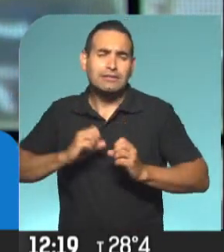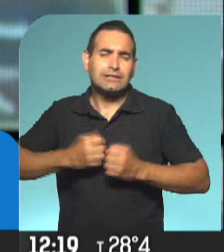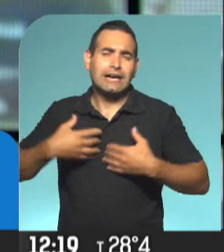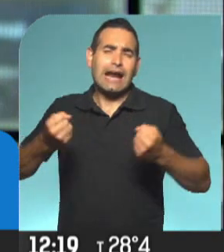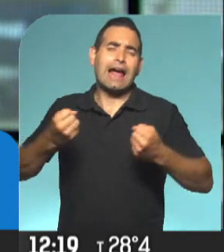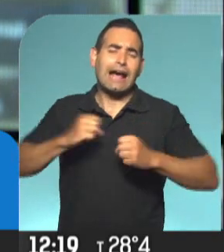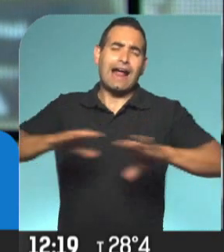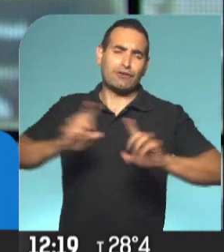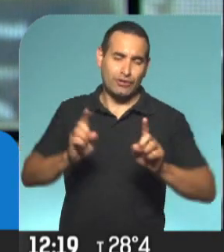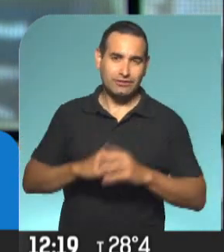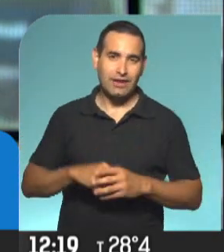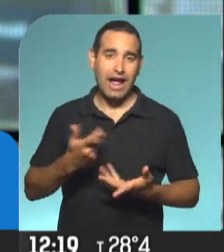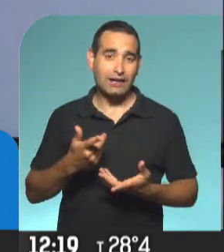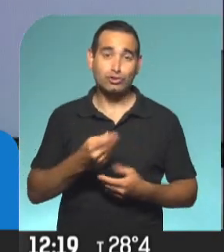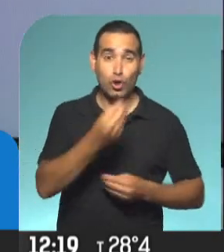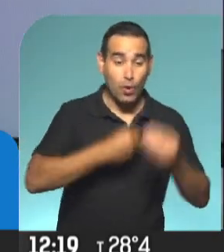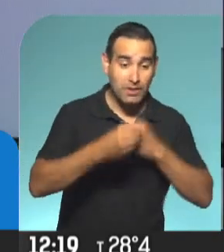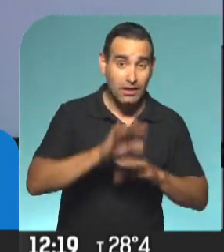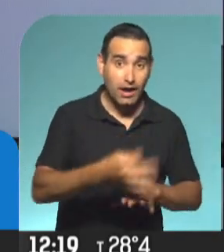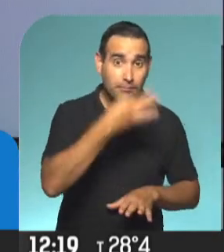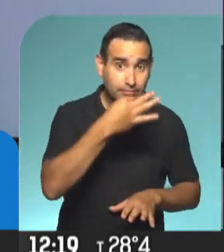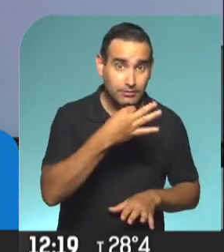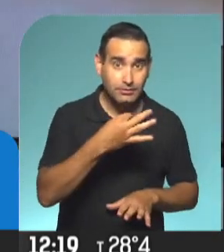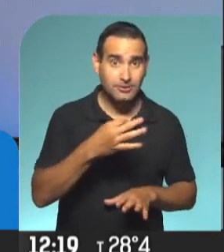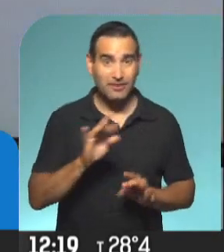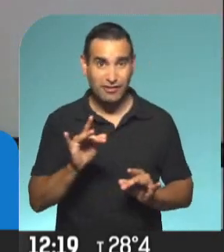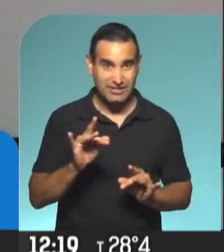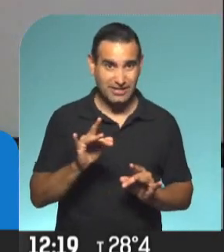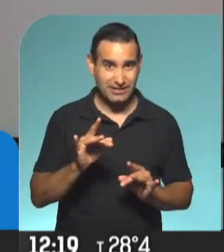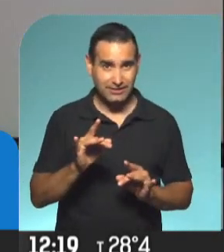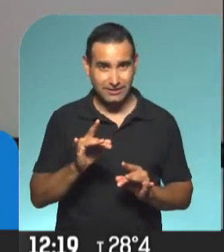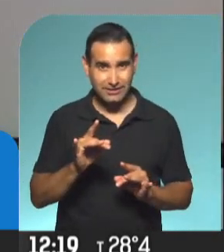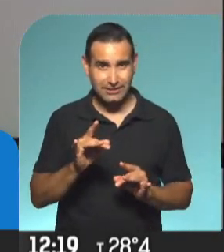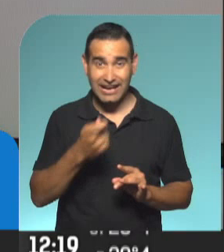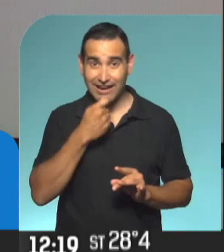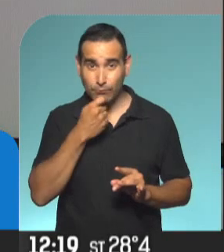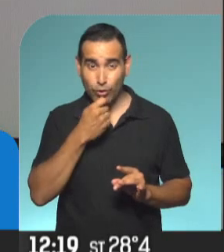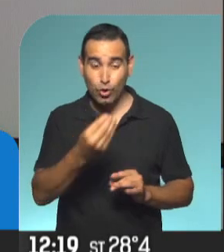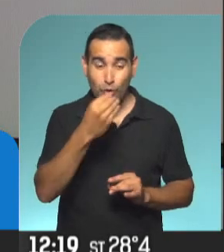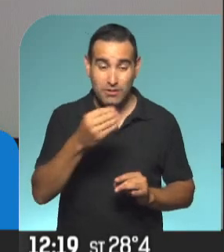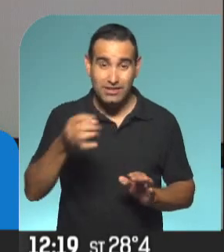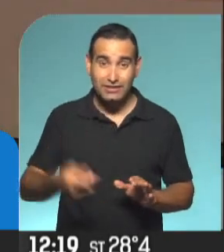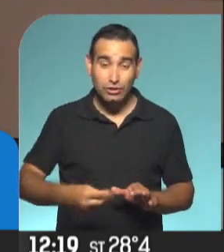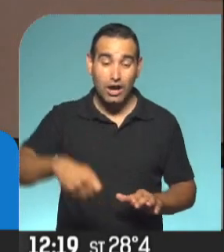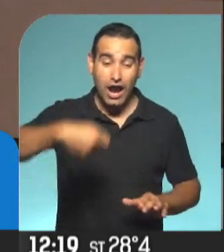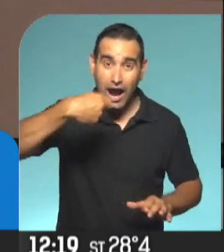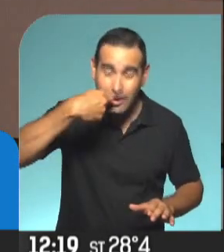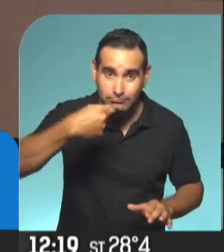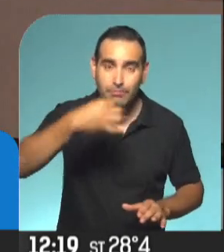después. O sea, en la comida uno no se lo contagia, difícilmente se contamine la comida y a través de la ingesta uno